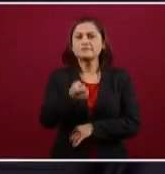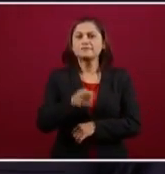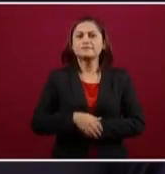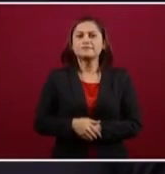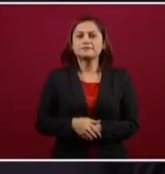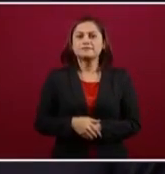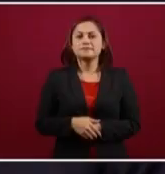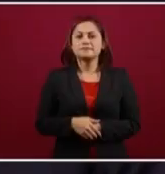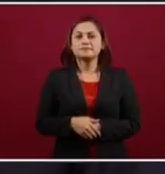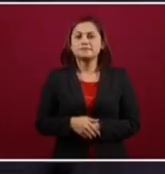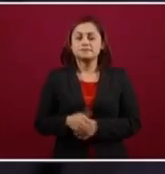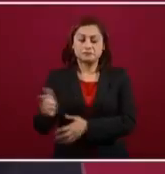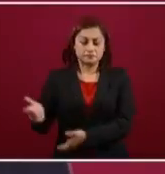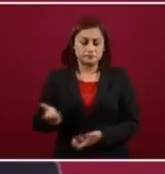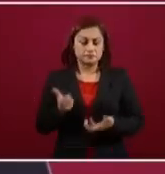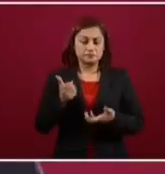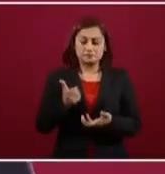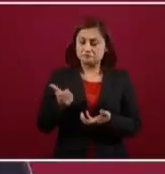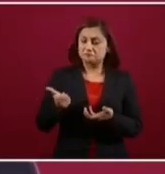van a soltar el gasto?